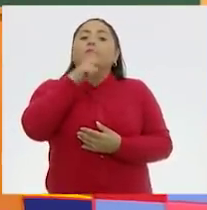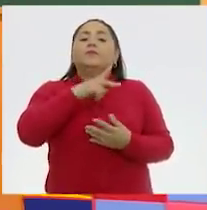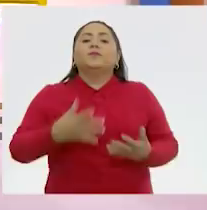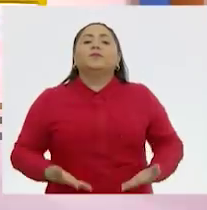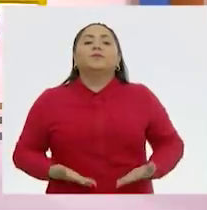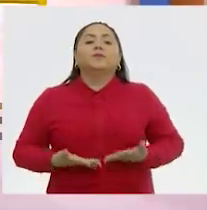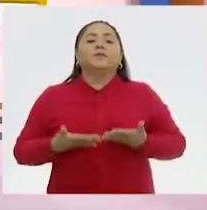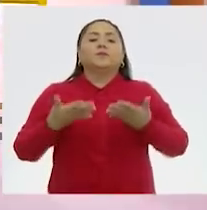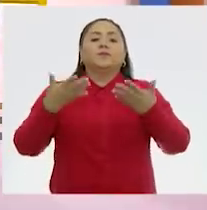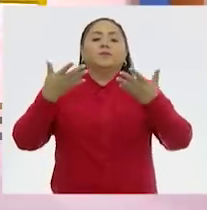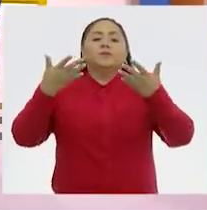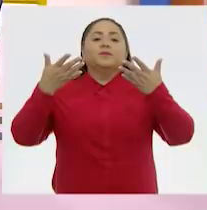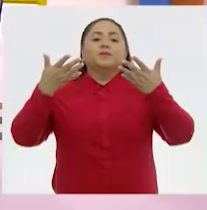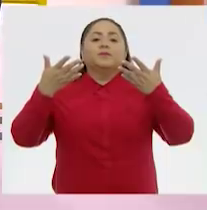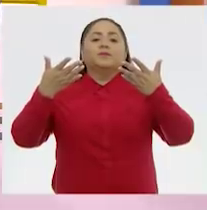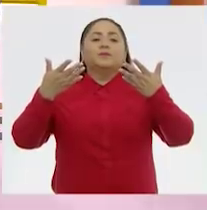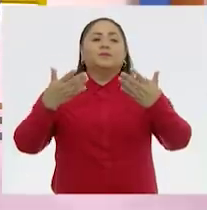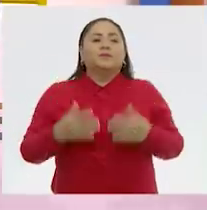respiramos.